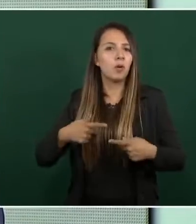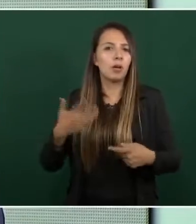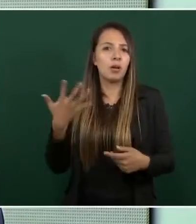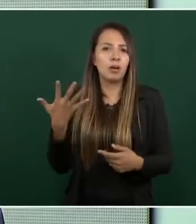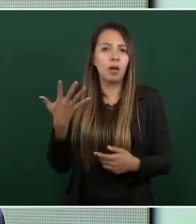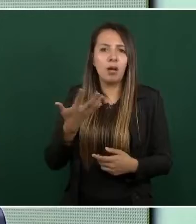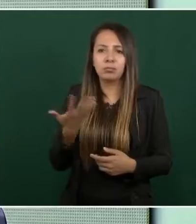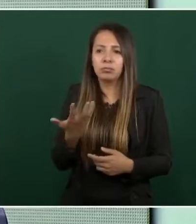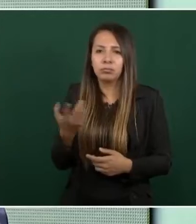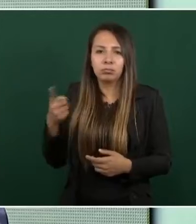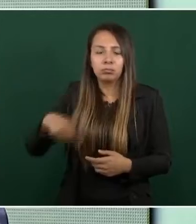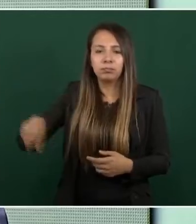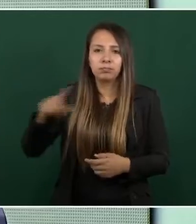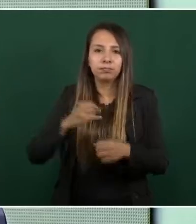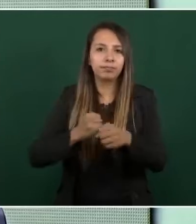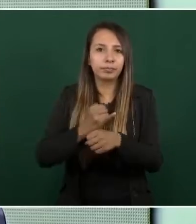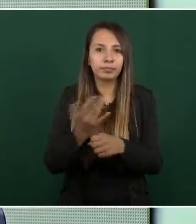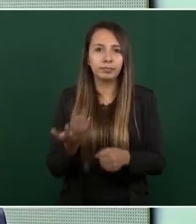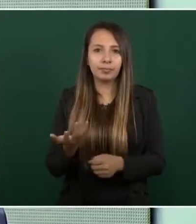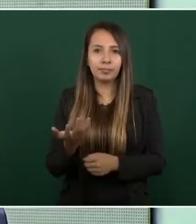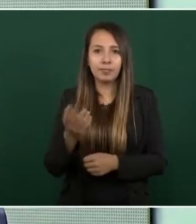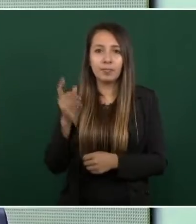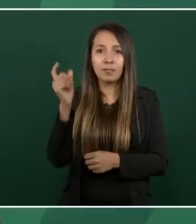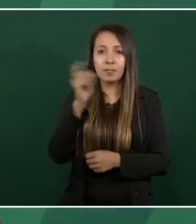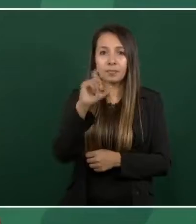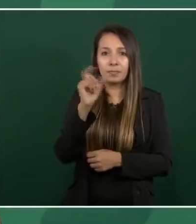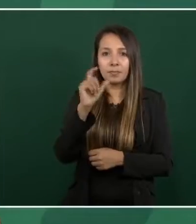Cuando alguien se excede,